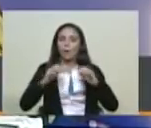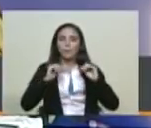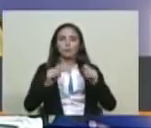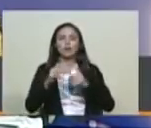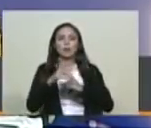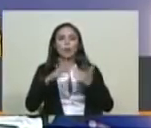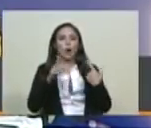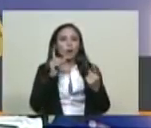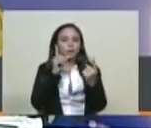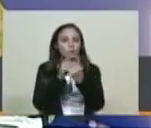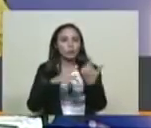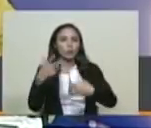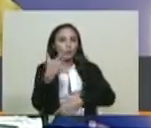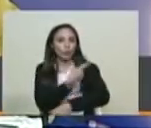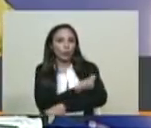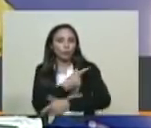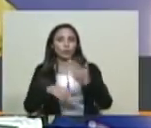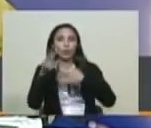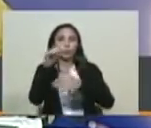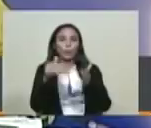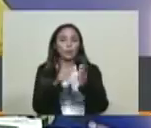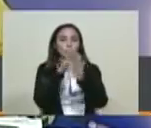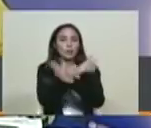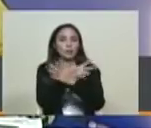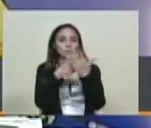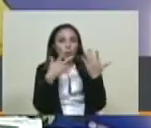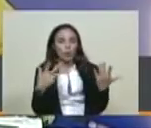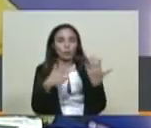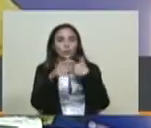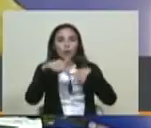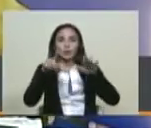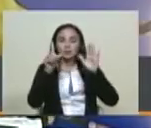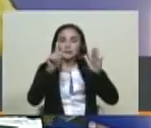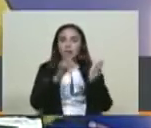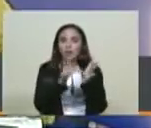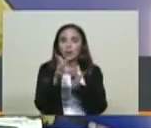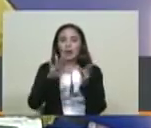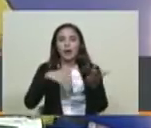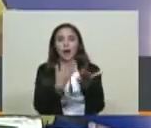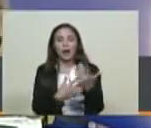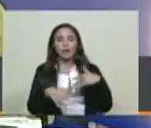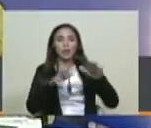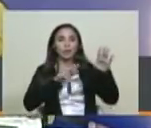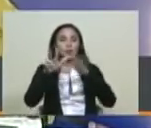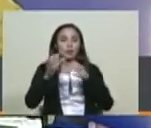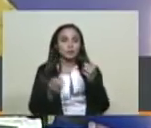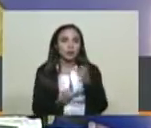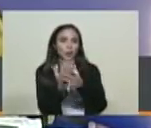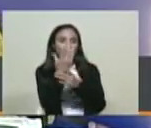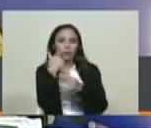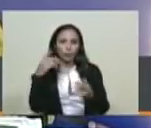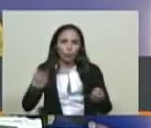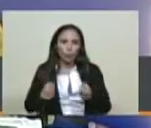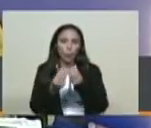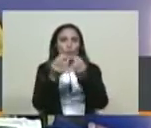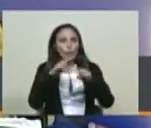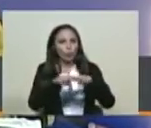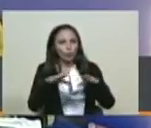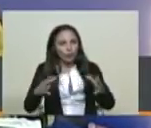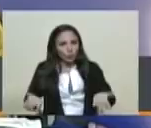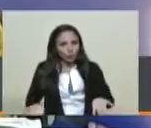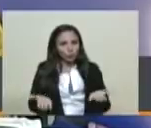vacunación 2018. Del 6 de abril al 13 de mayo, lleve su niño, lleve su niña, vaya usted mismo